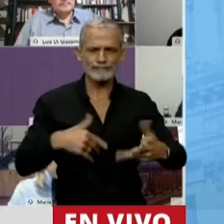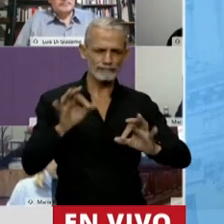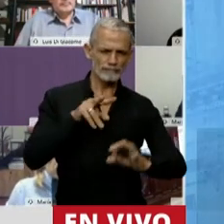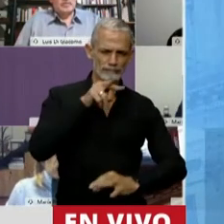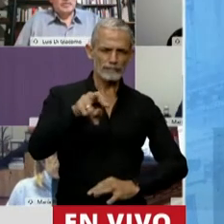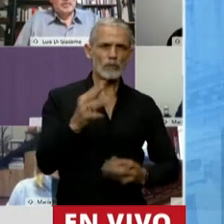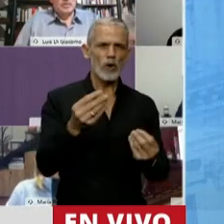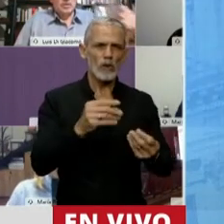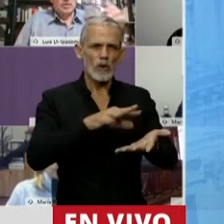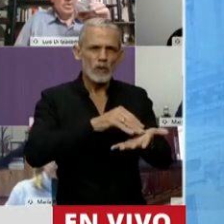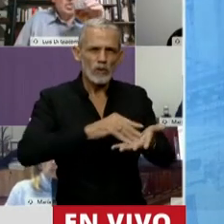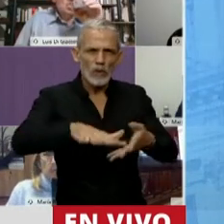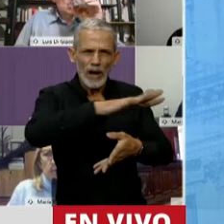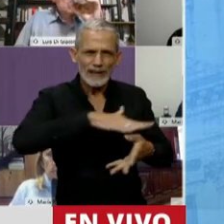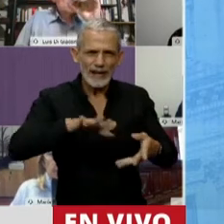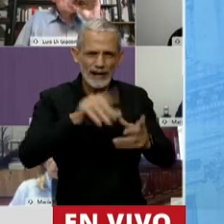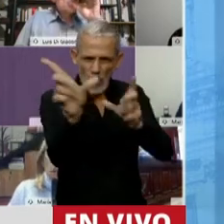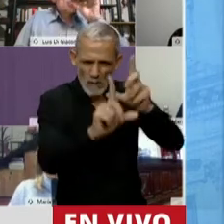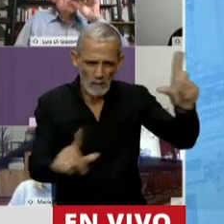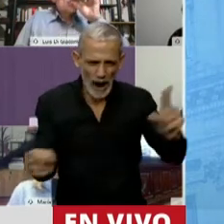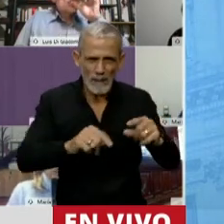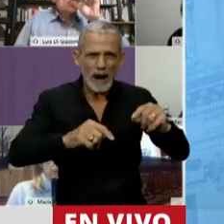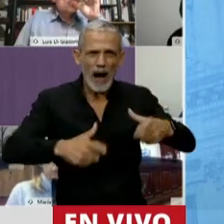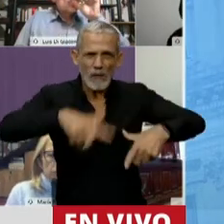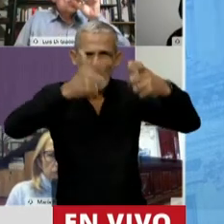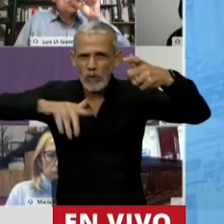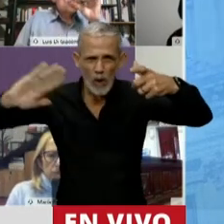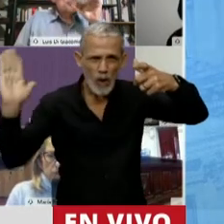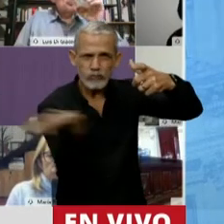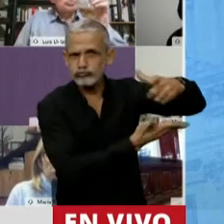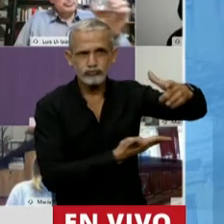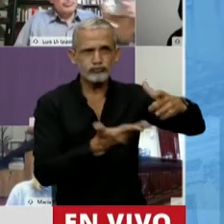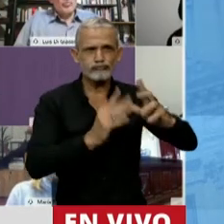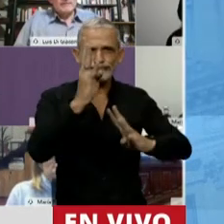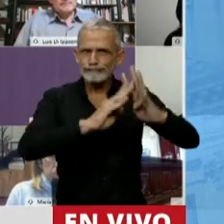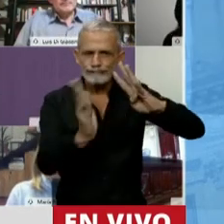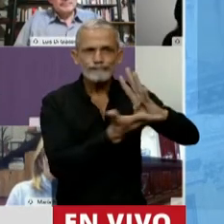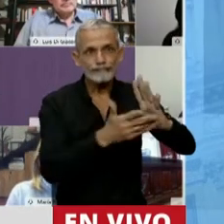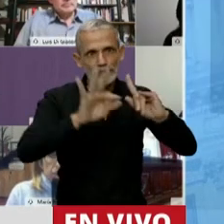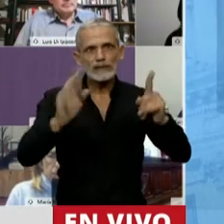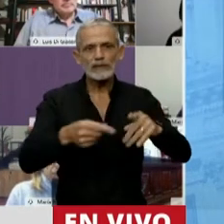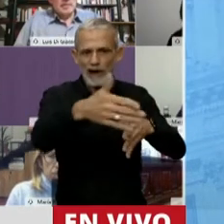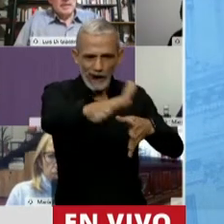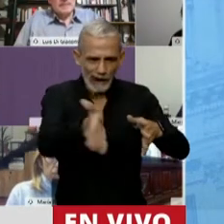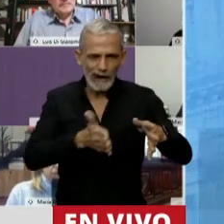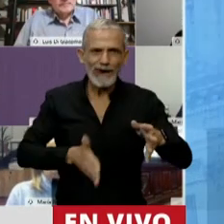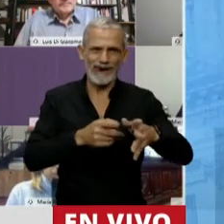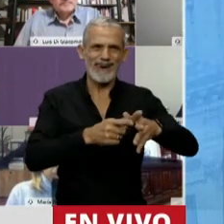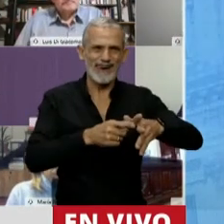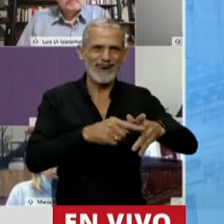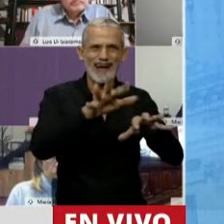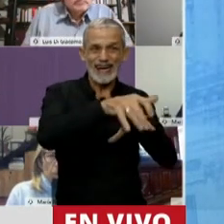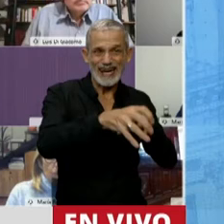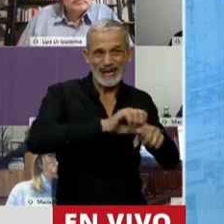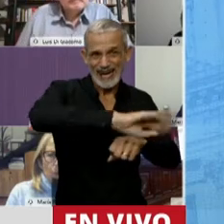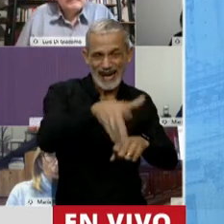la superposición, digamos, que hay entre el mapa de la deforestación y el mapa del avance de la frontera agropecuaria y de los negocios inmobiliarios en la